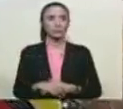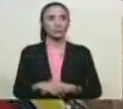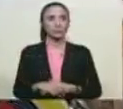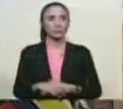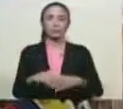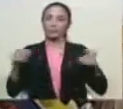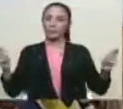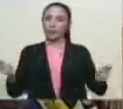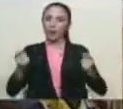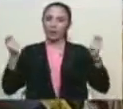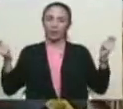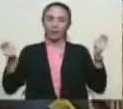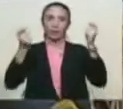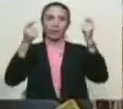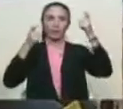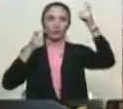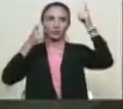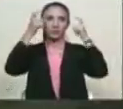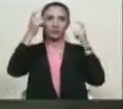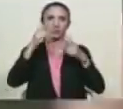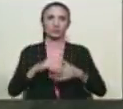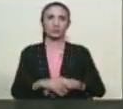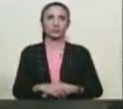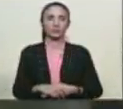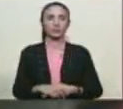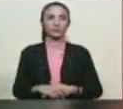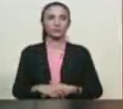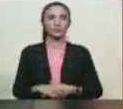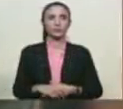¡Que viva Chávez por siempre!